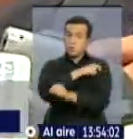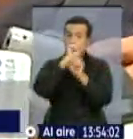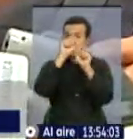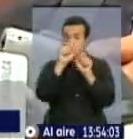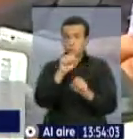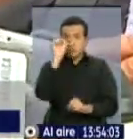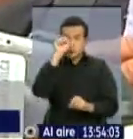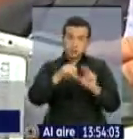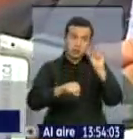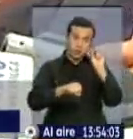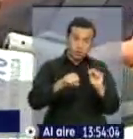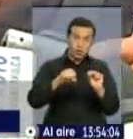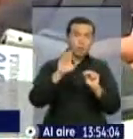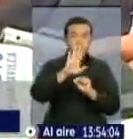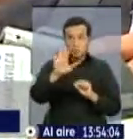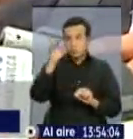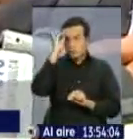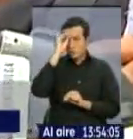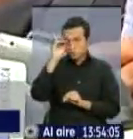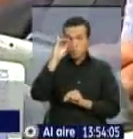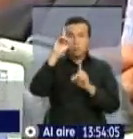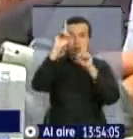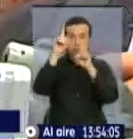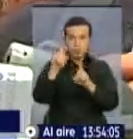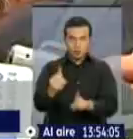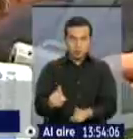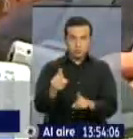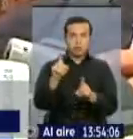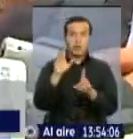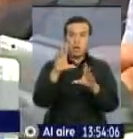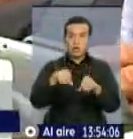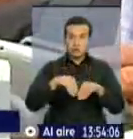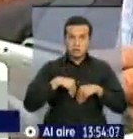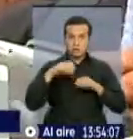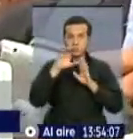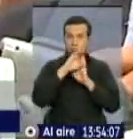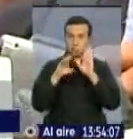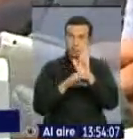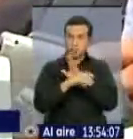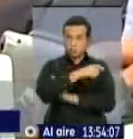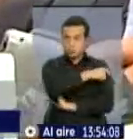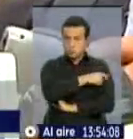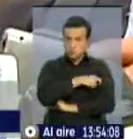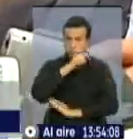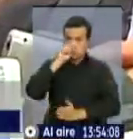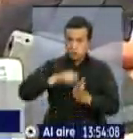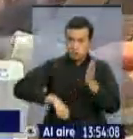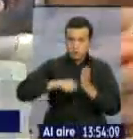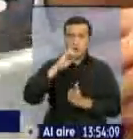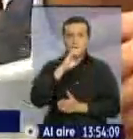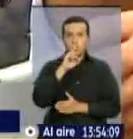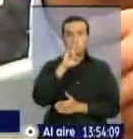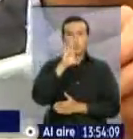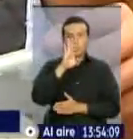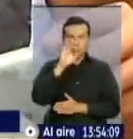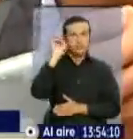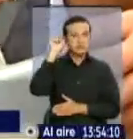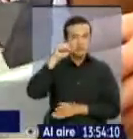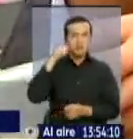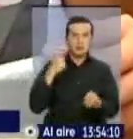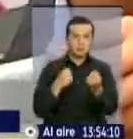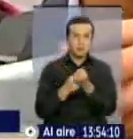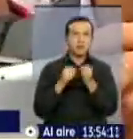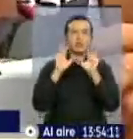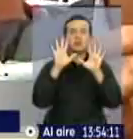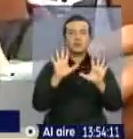cuáles no van. Pero en todo caso, en las preguntas que sean aceptadas por la Corte Constitucional, la CUT va por el sí. Durante 10 años nos